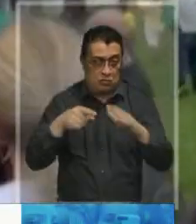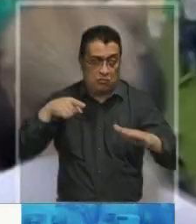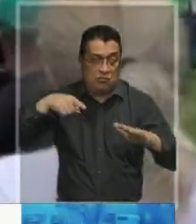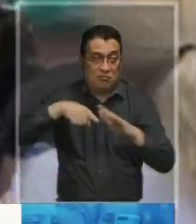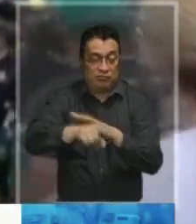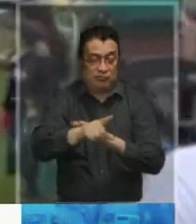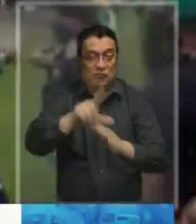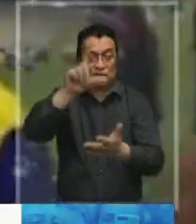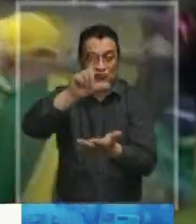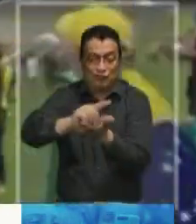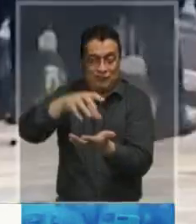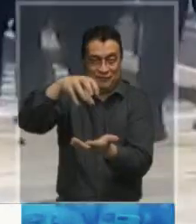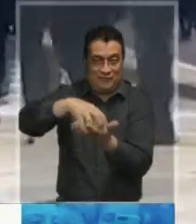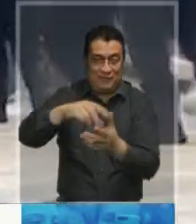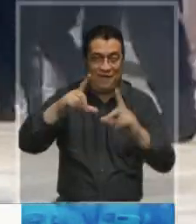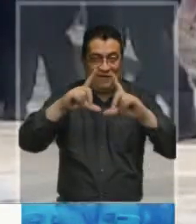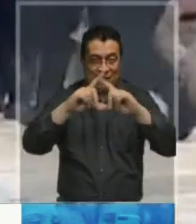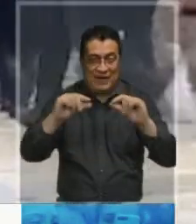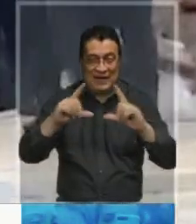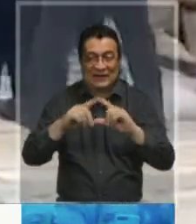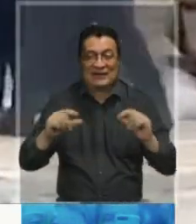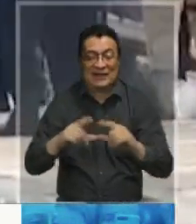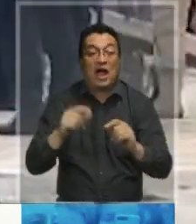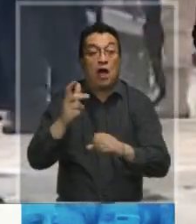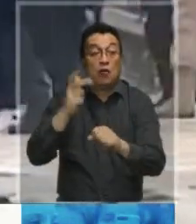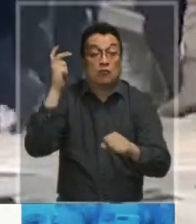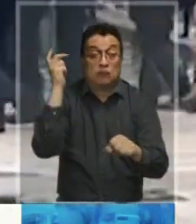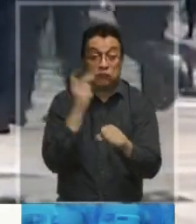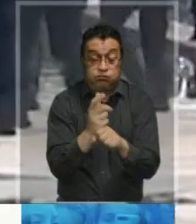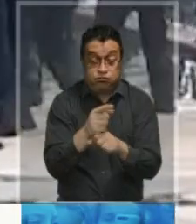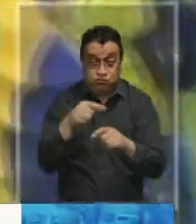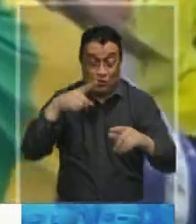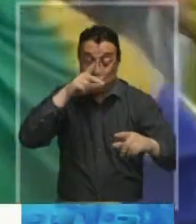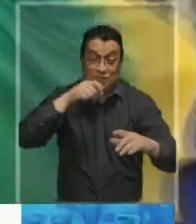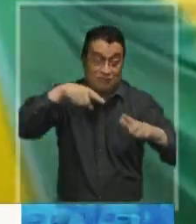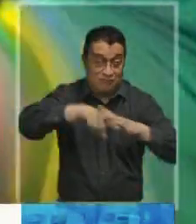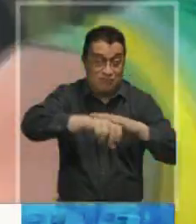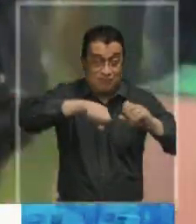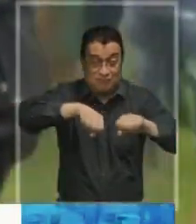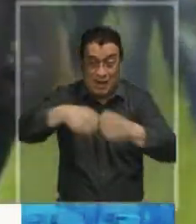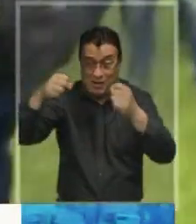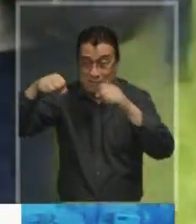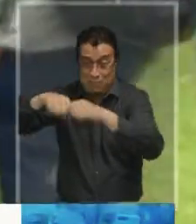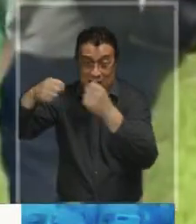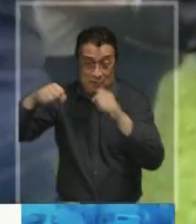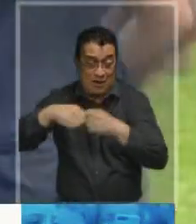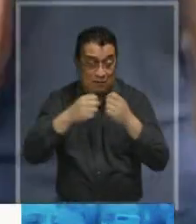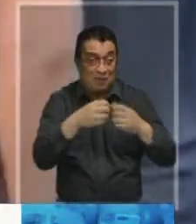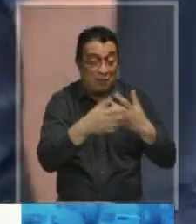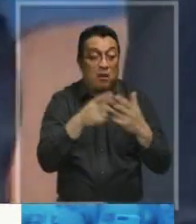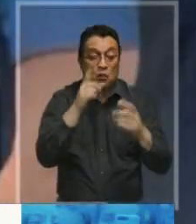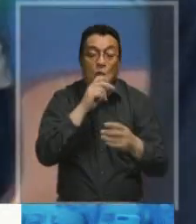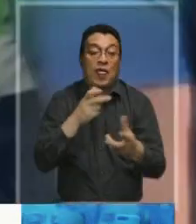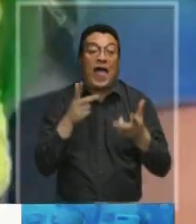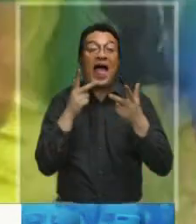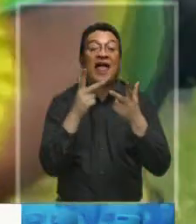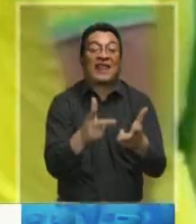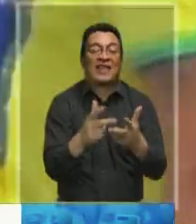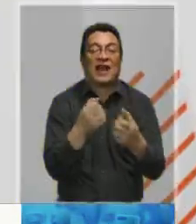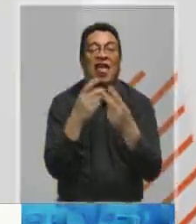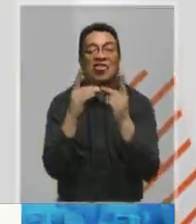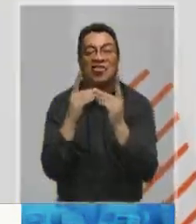tres poderes del Estado de Brasil. Un asalto que las autoridades de ese país y del mundo han definido como un ataque a la